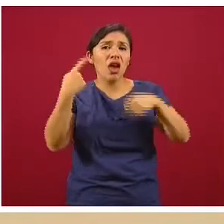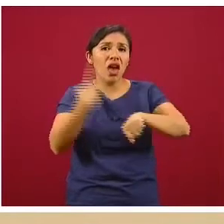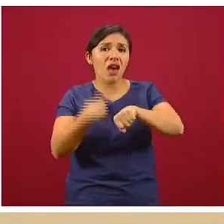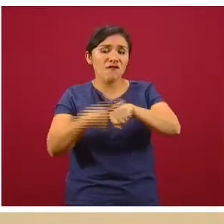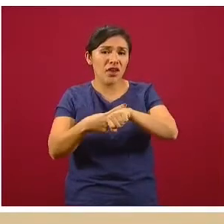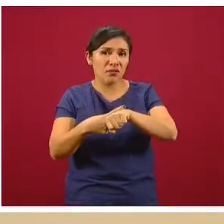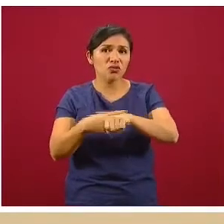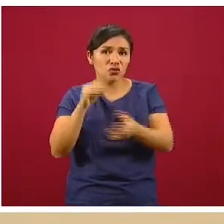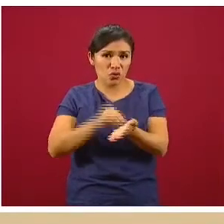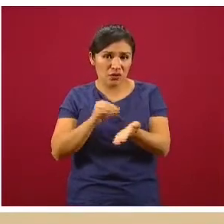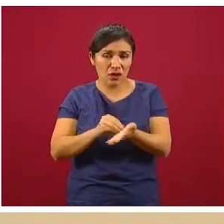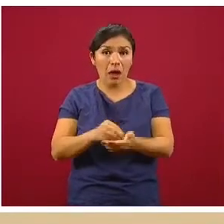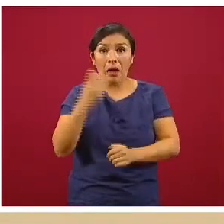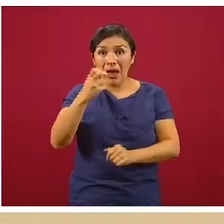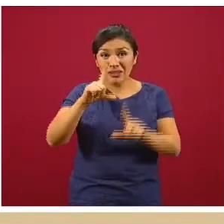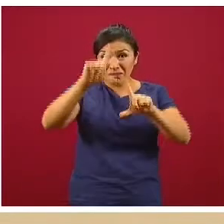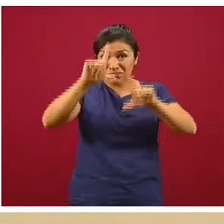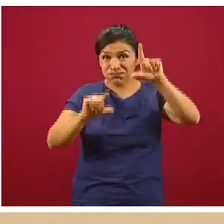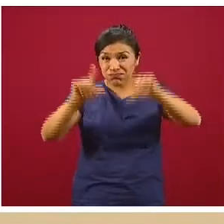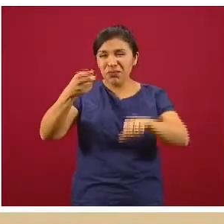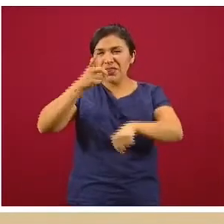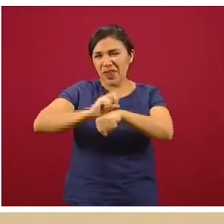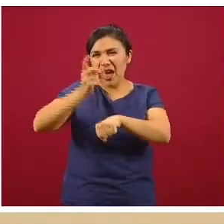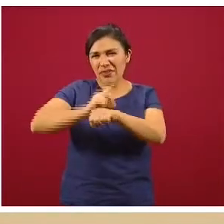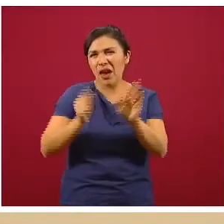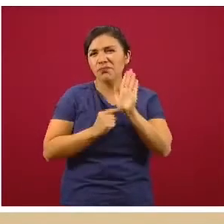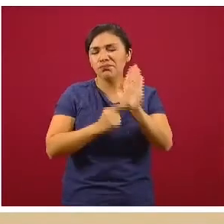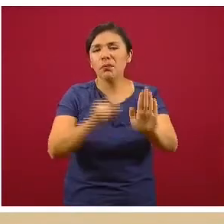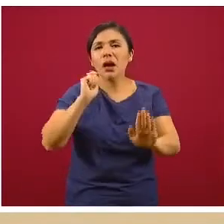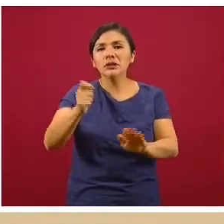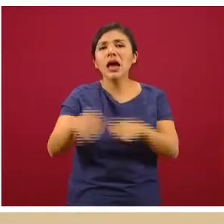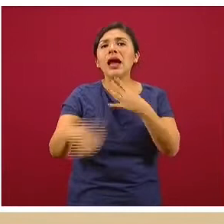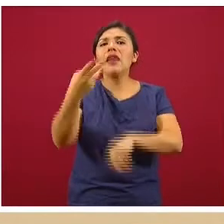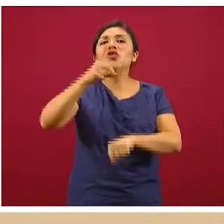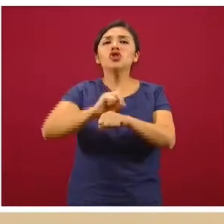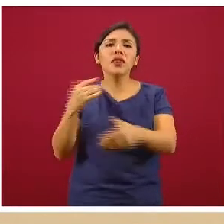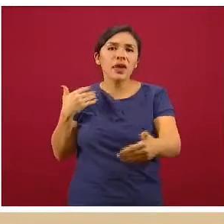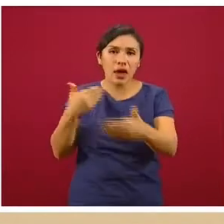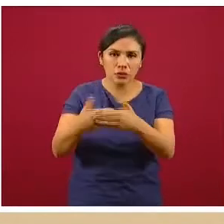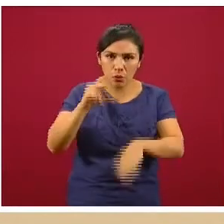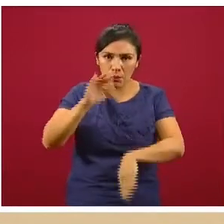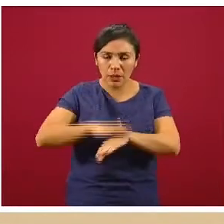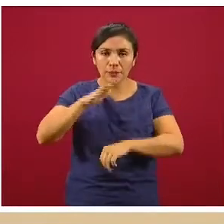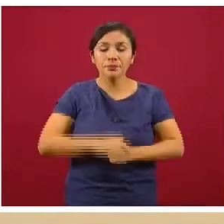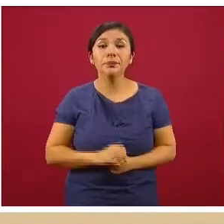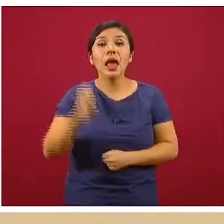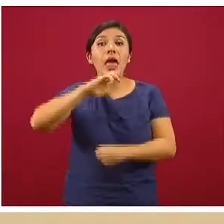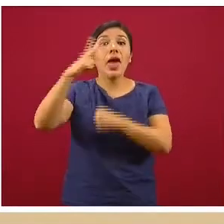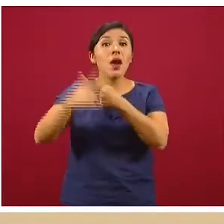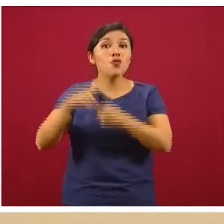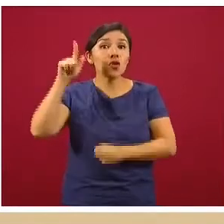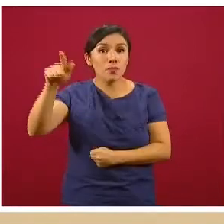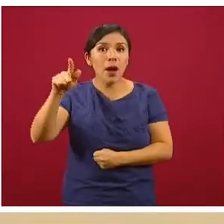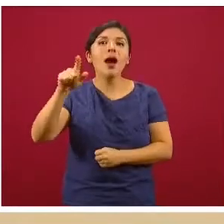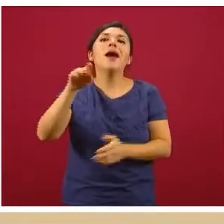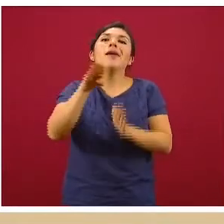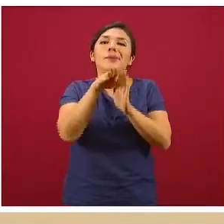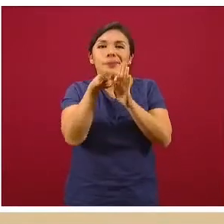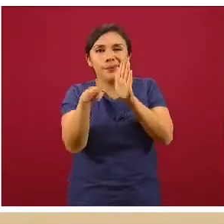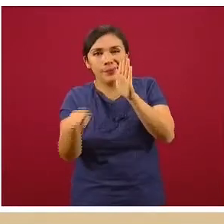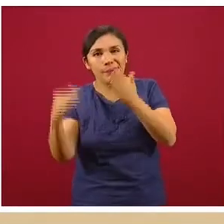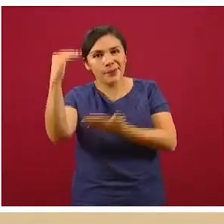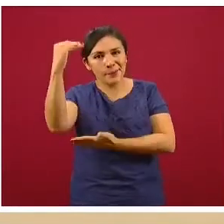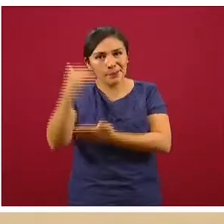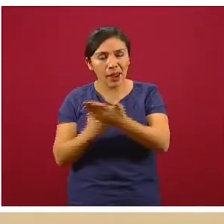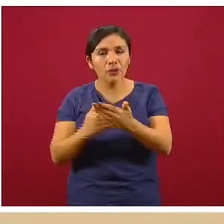14 días. Recuerden que esta gráfica que presentamos diario es sobre los últimos 14 días. Europa, por su parte, va descendiendo y